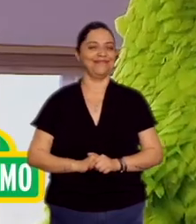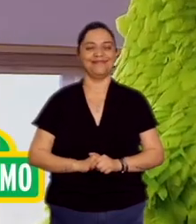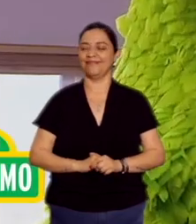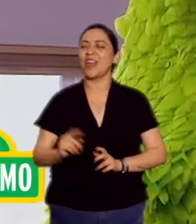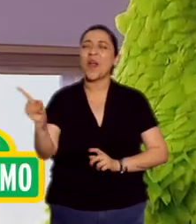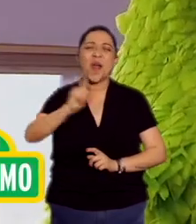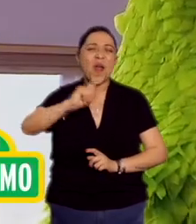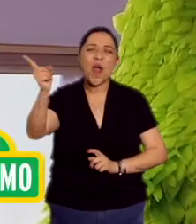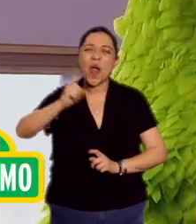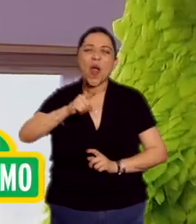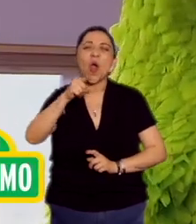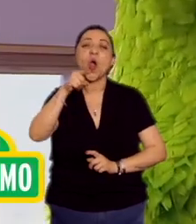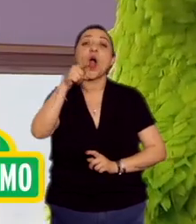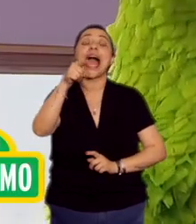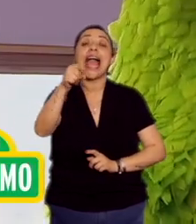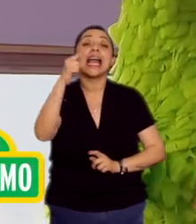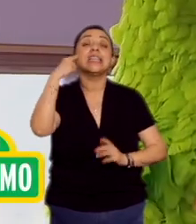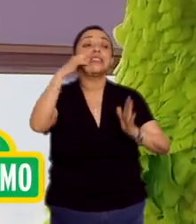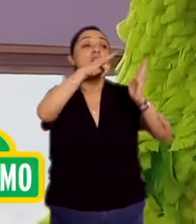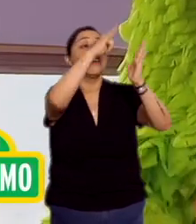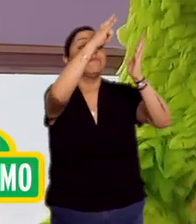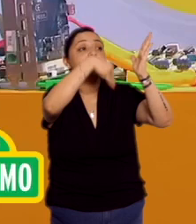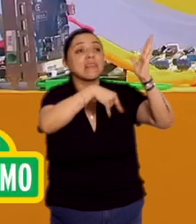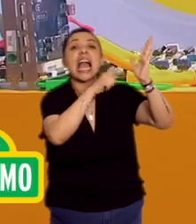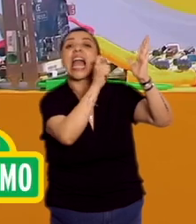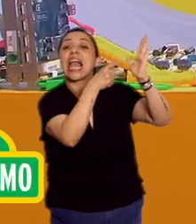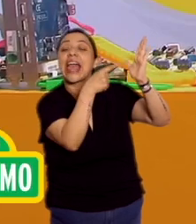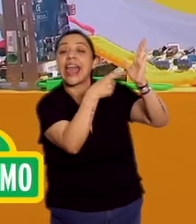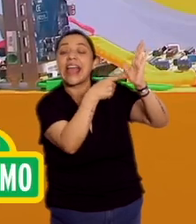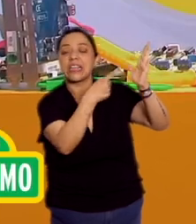No, no, no, lo que está pegado en la pared.